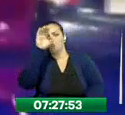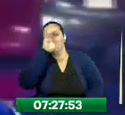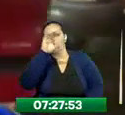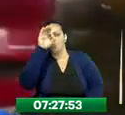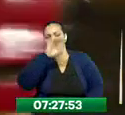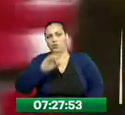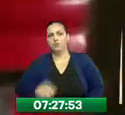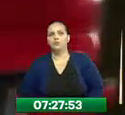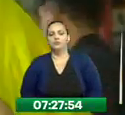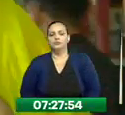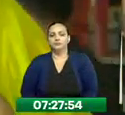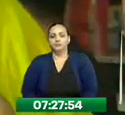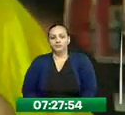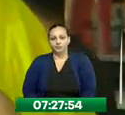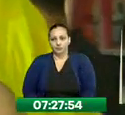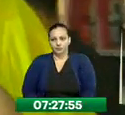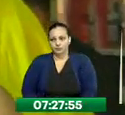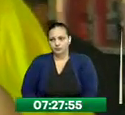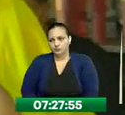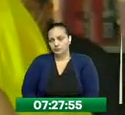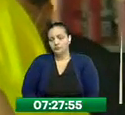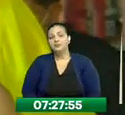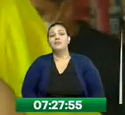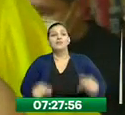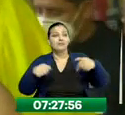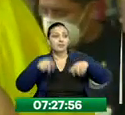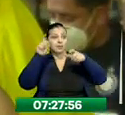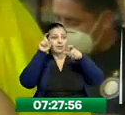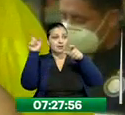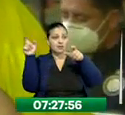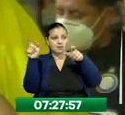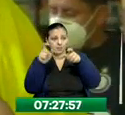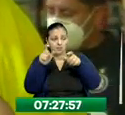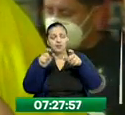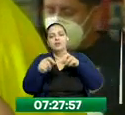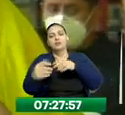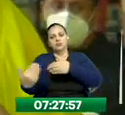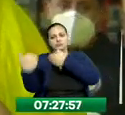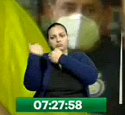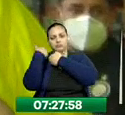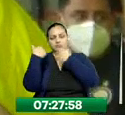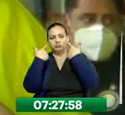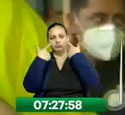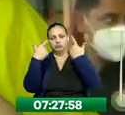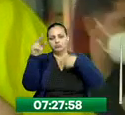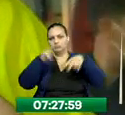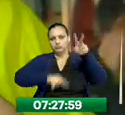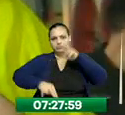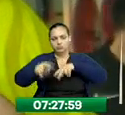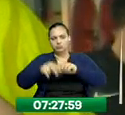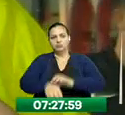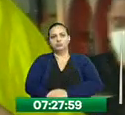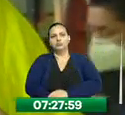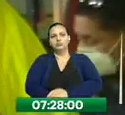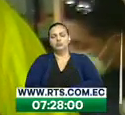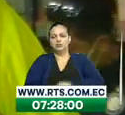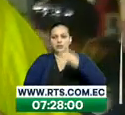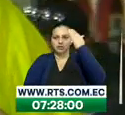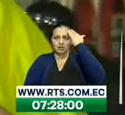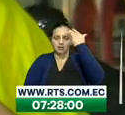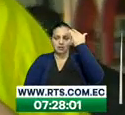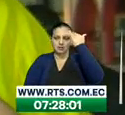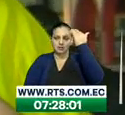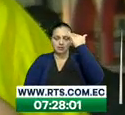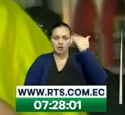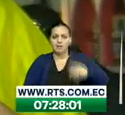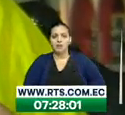estaba realizando. Aquí fiscalía ya es titular de la acción penal, ellos sabrán qué procedimiento legal van